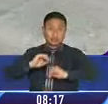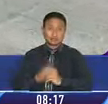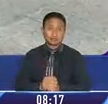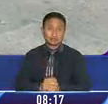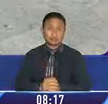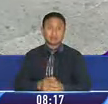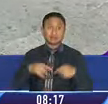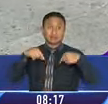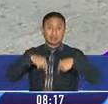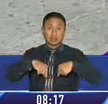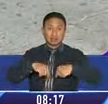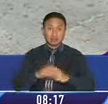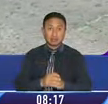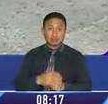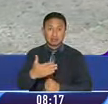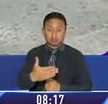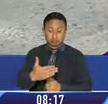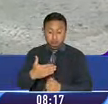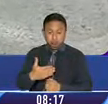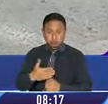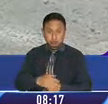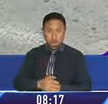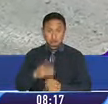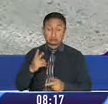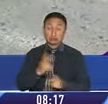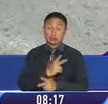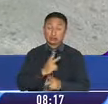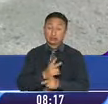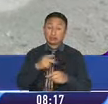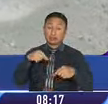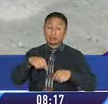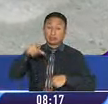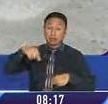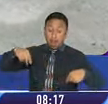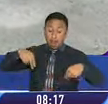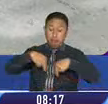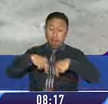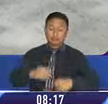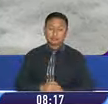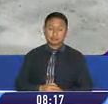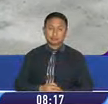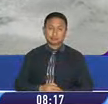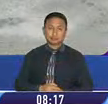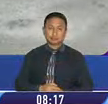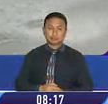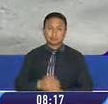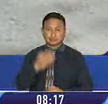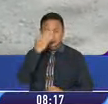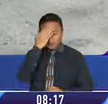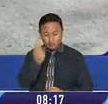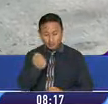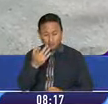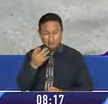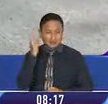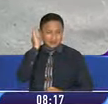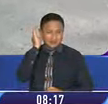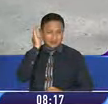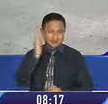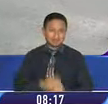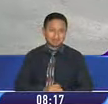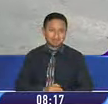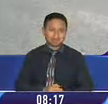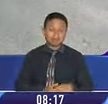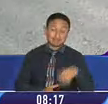que venirse más cercano a la vereda y esto puede causar algún accidente a los peatones. Mi señora, muy buenos días. Buenos días,